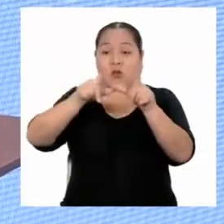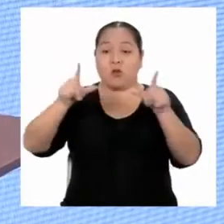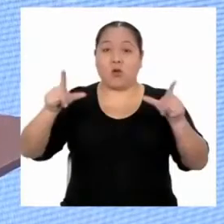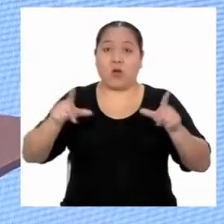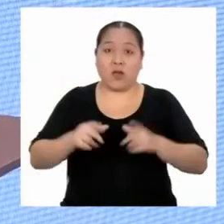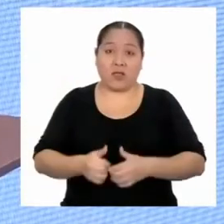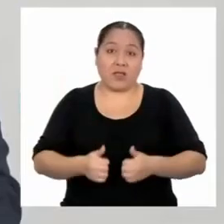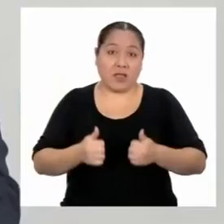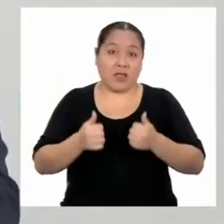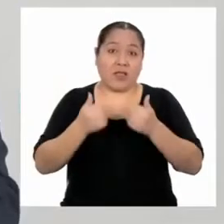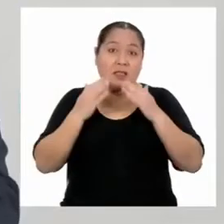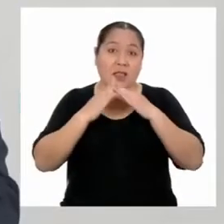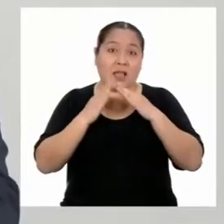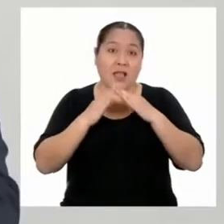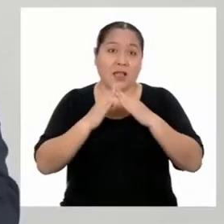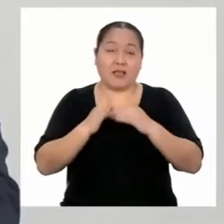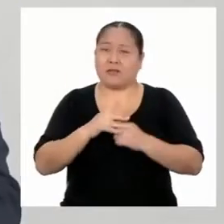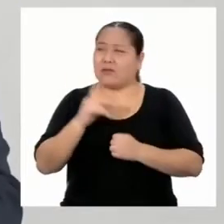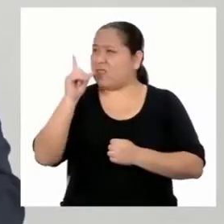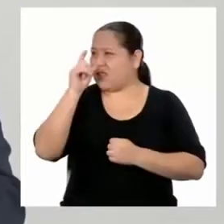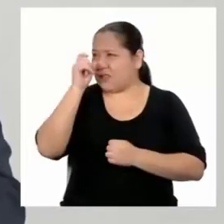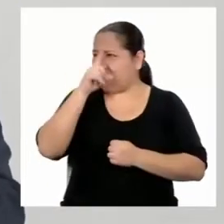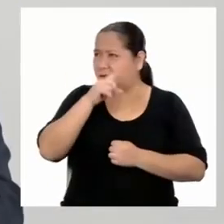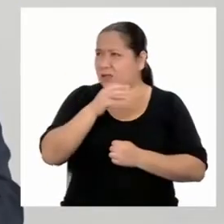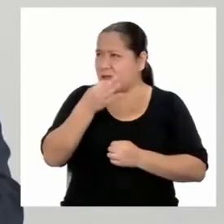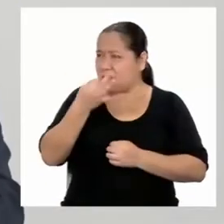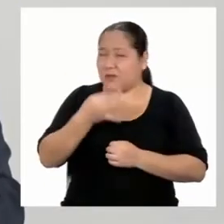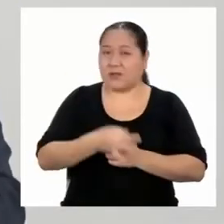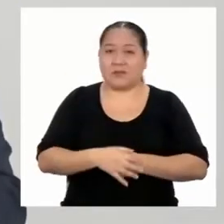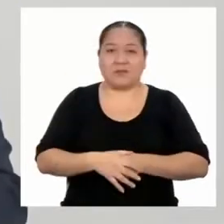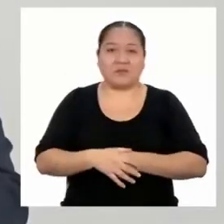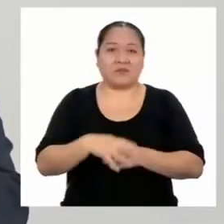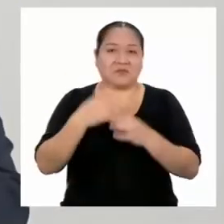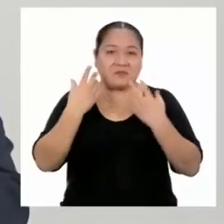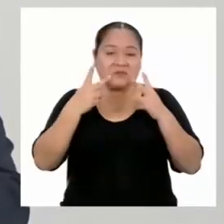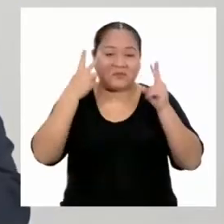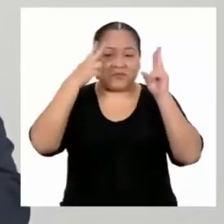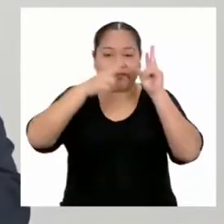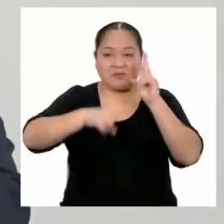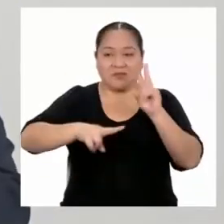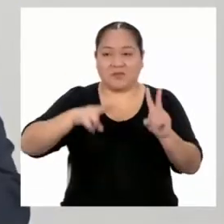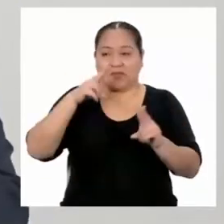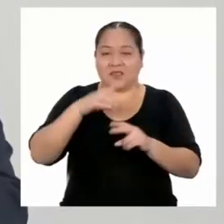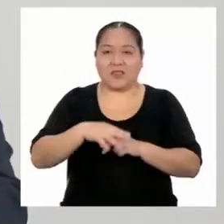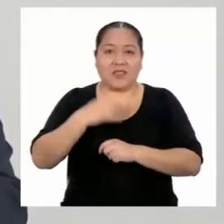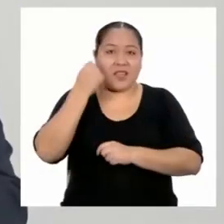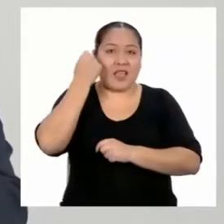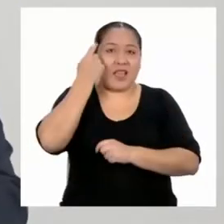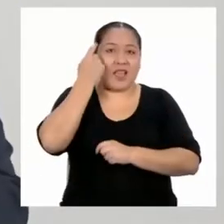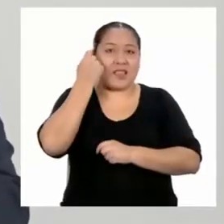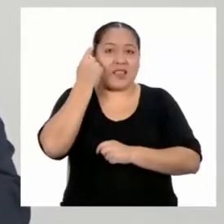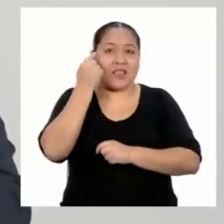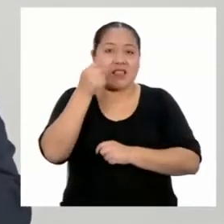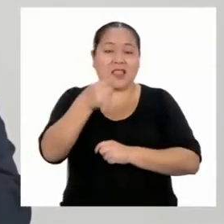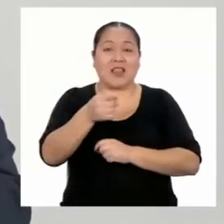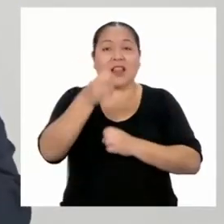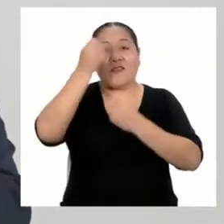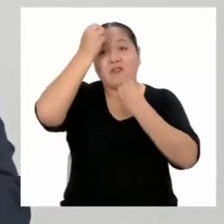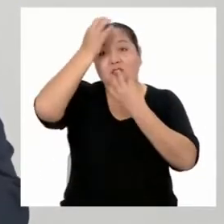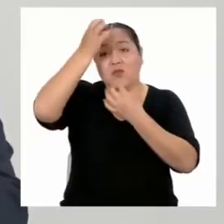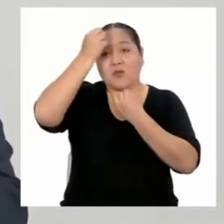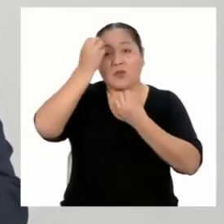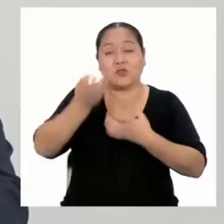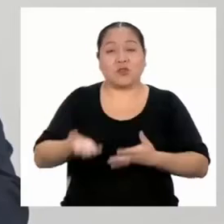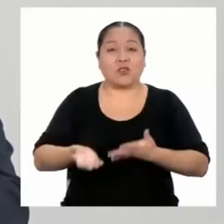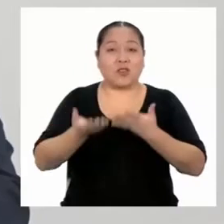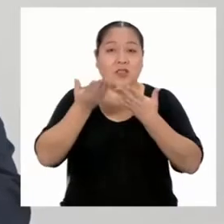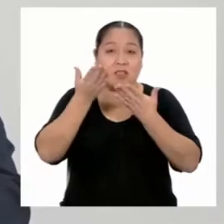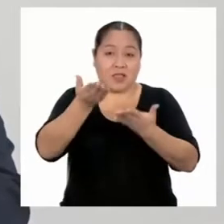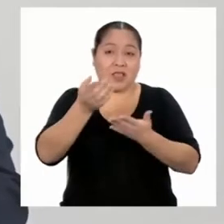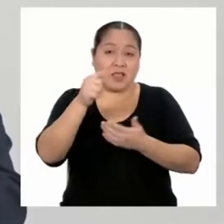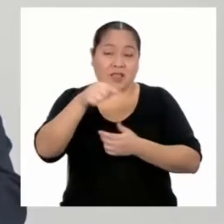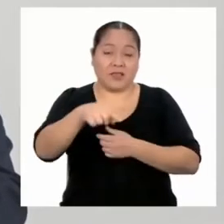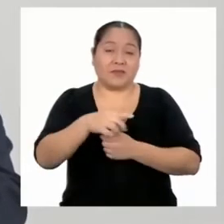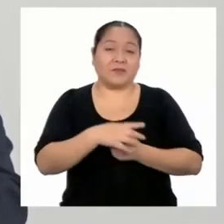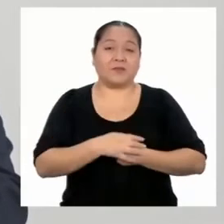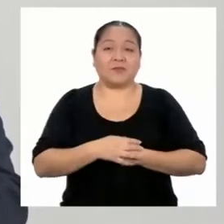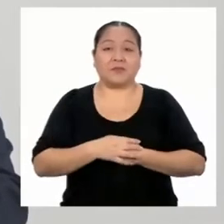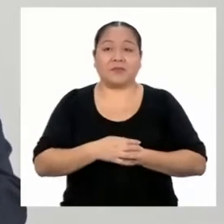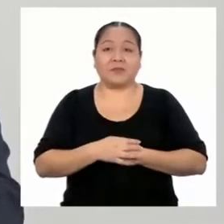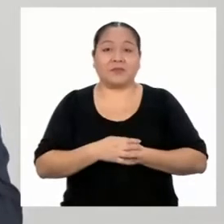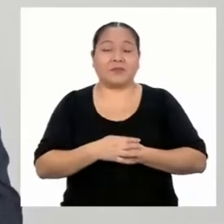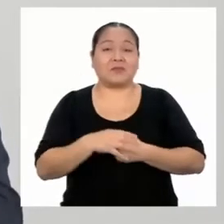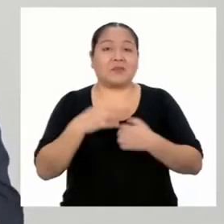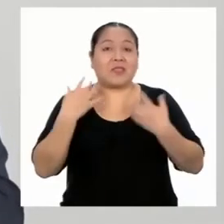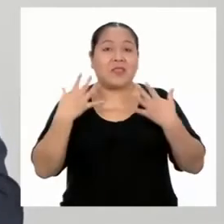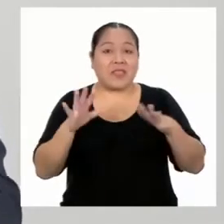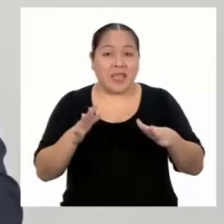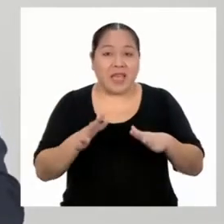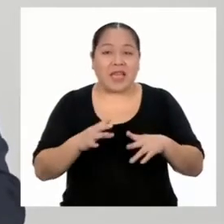ser muy difícil, ¿no? Claro que no. Acabamos de reconocer y comprender los datos que nos proporciona la situación.